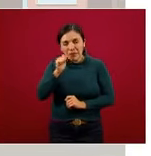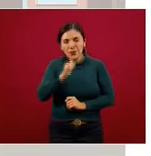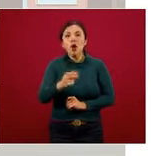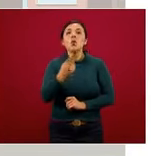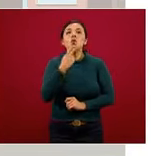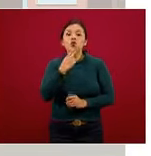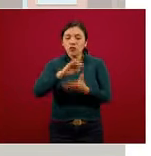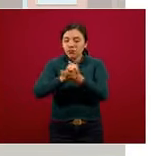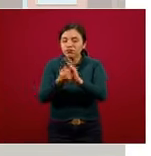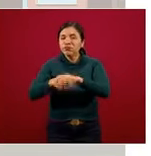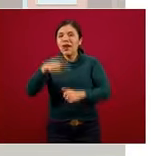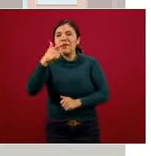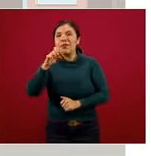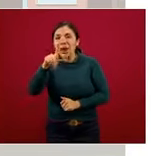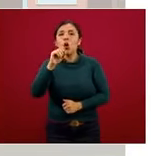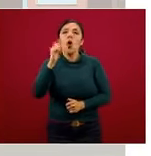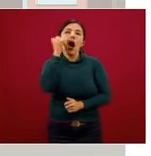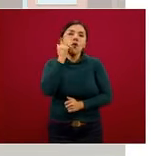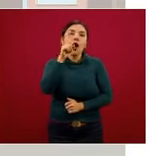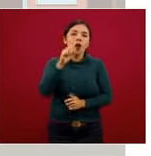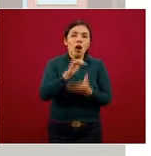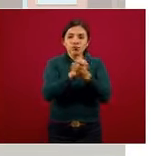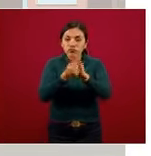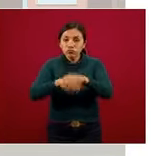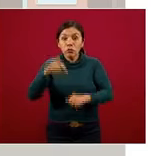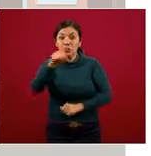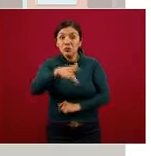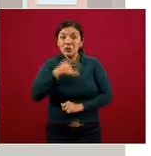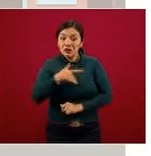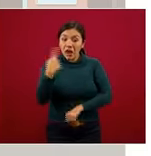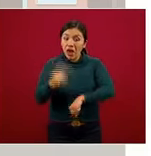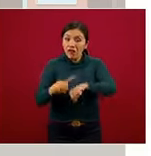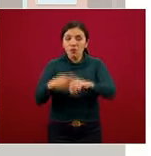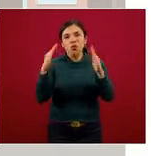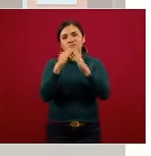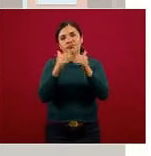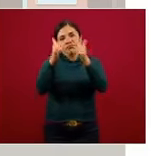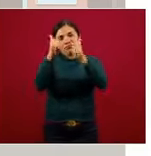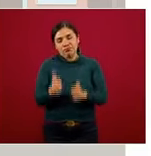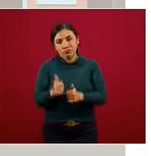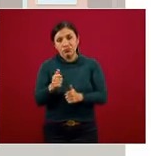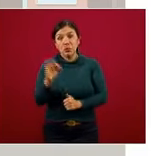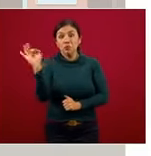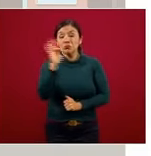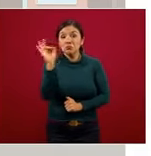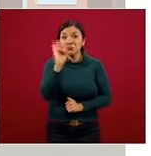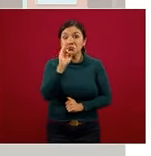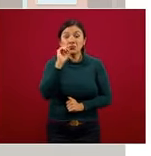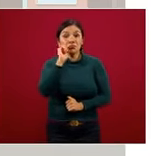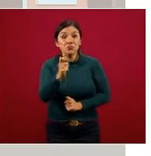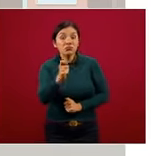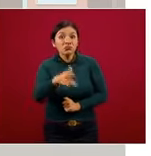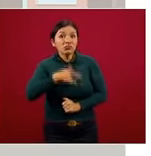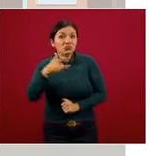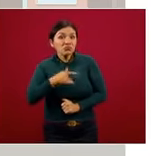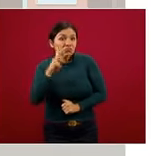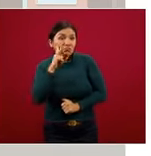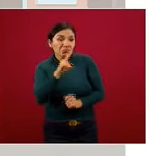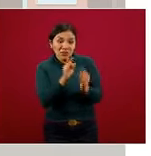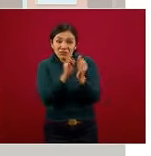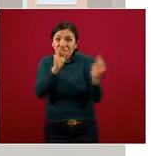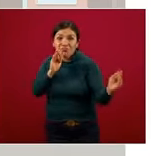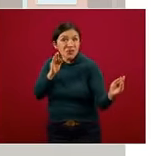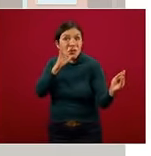gel antibacterial. Si estás enfermo, quédate en casa. Y si la distancia no es